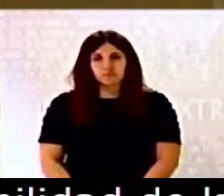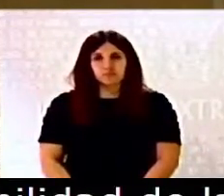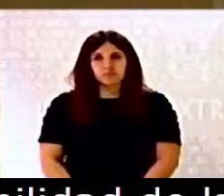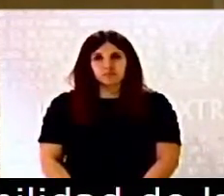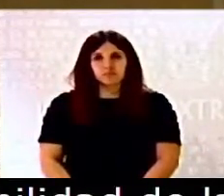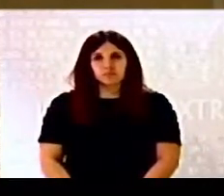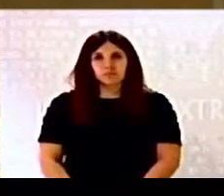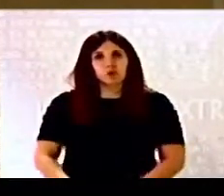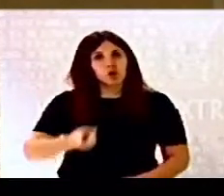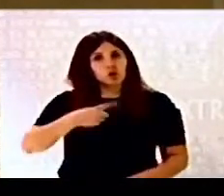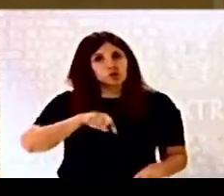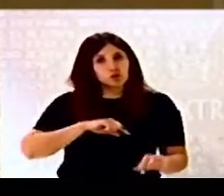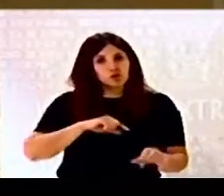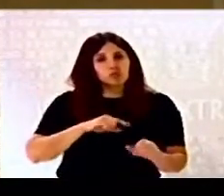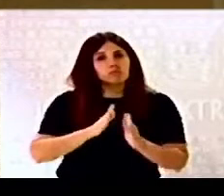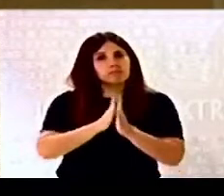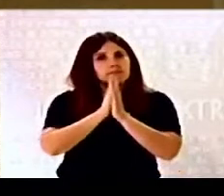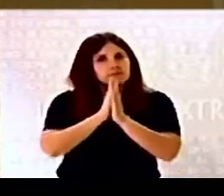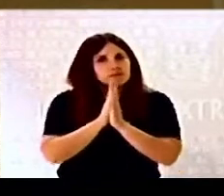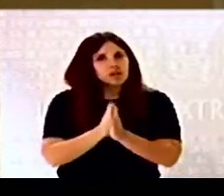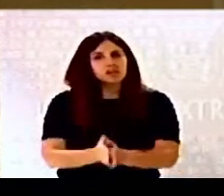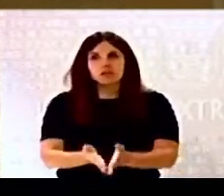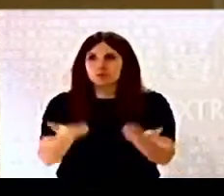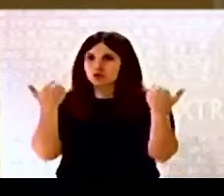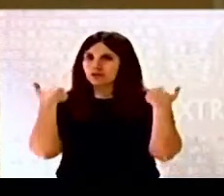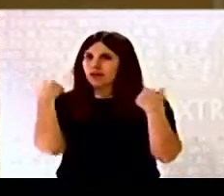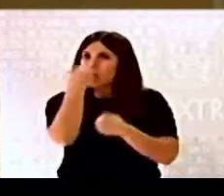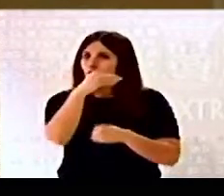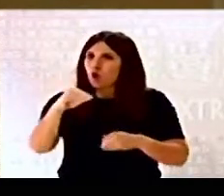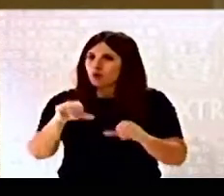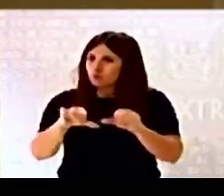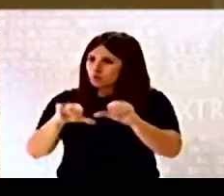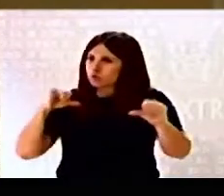Siempre nos ha ido bien cuando hemos apelado a la responsabilidad de los jóvenes,